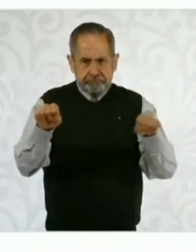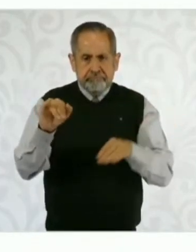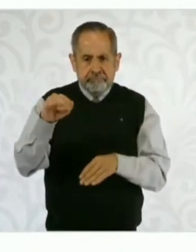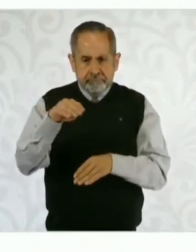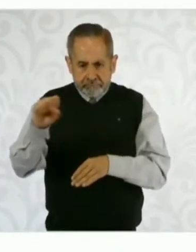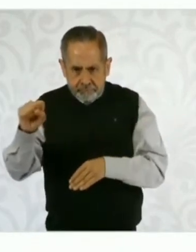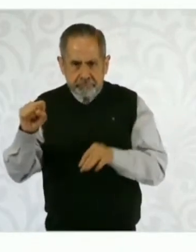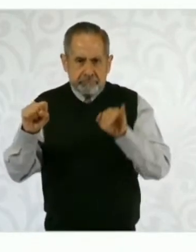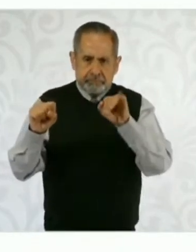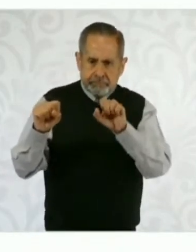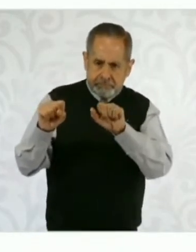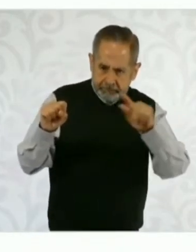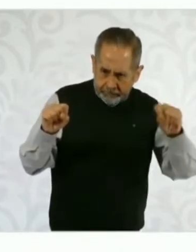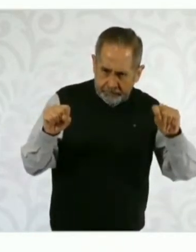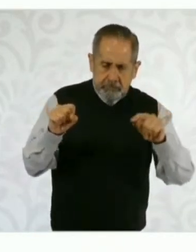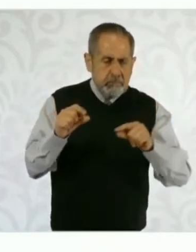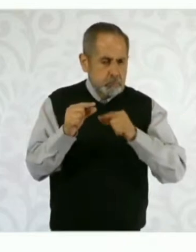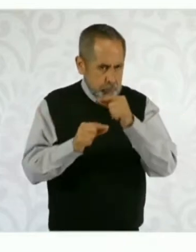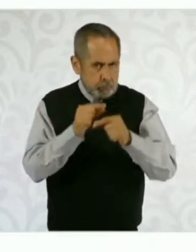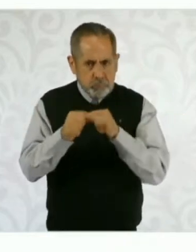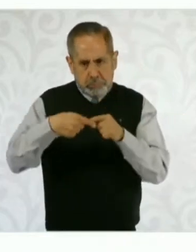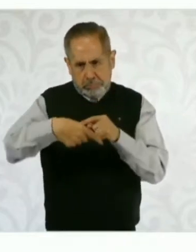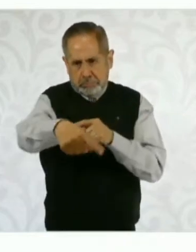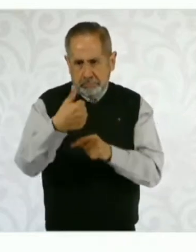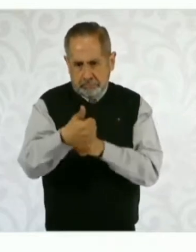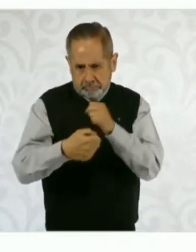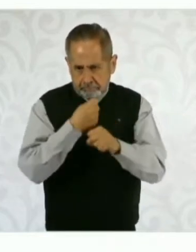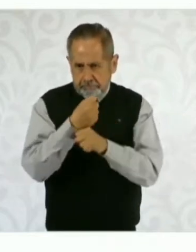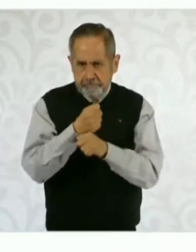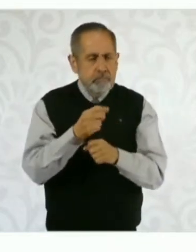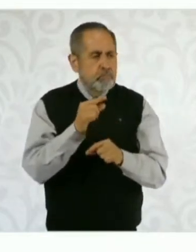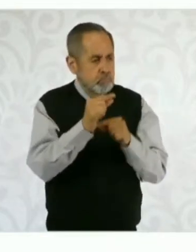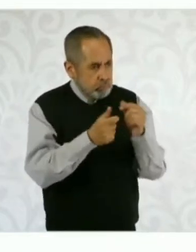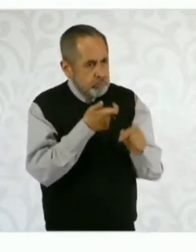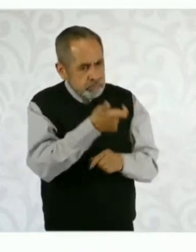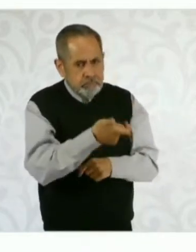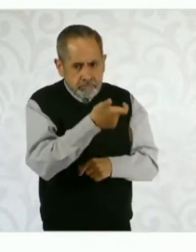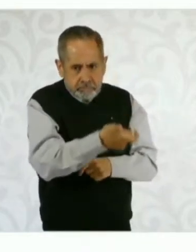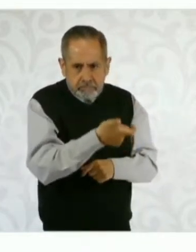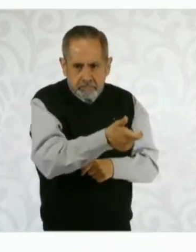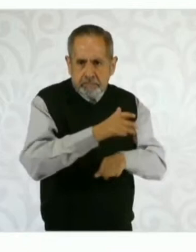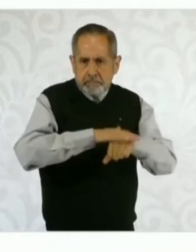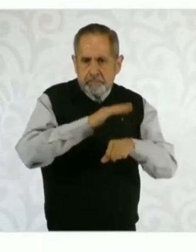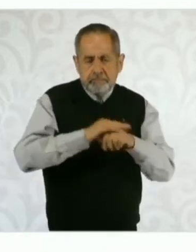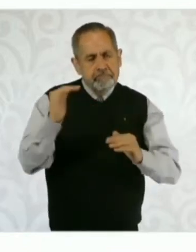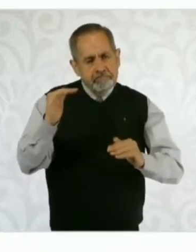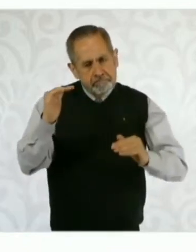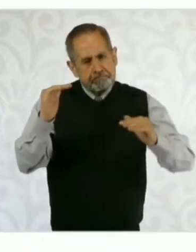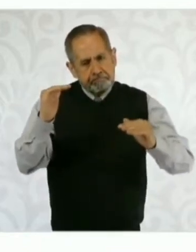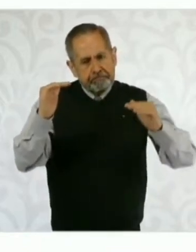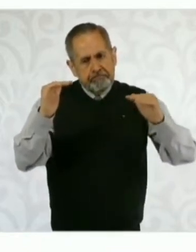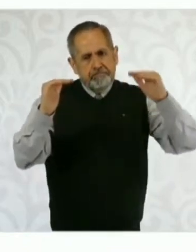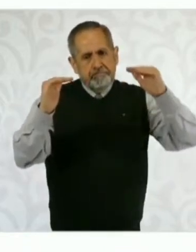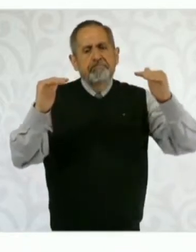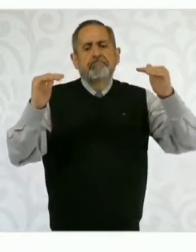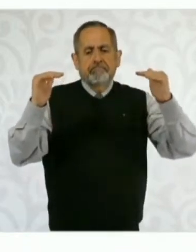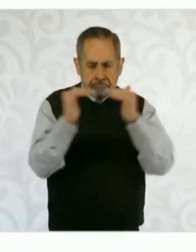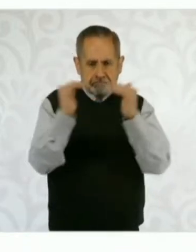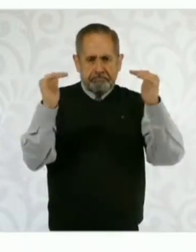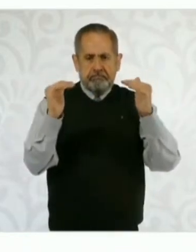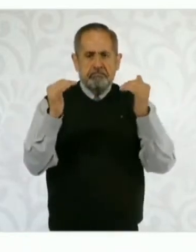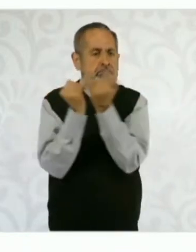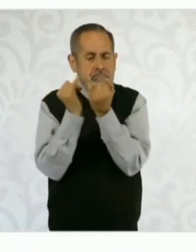de forma gradual y paulatina, se vayan nivelando los salarios del ISSSTE con el IMSS